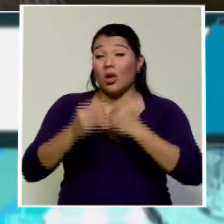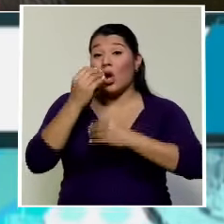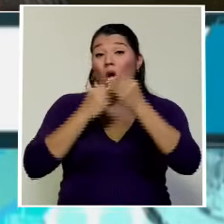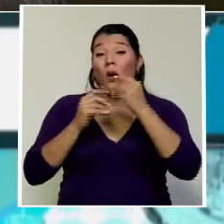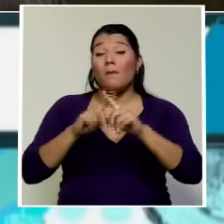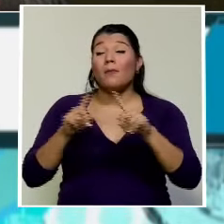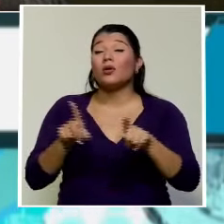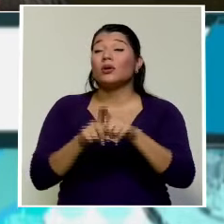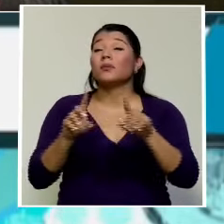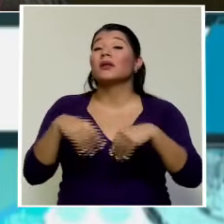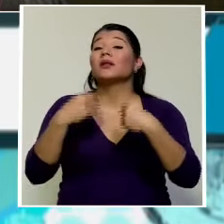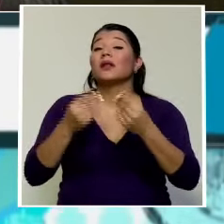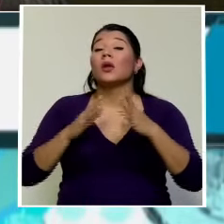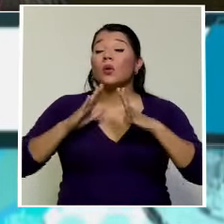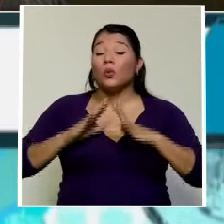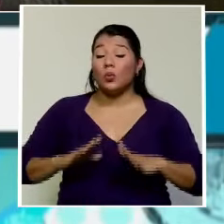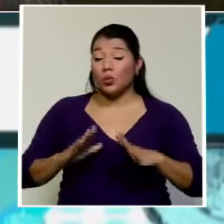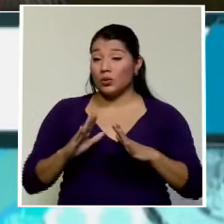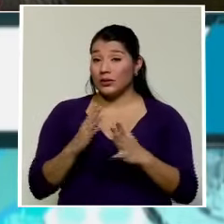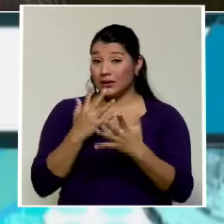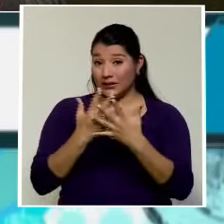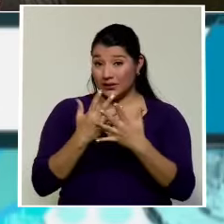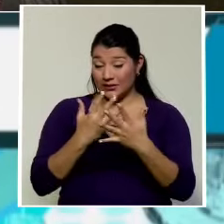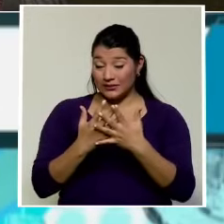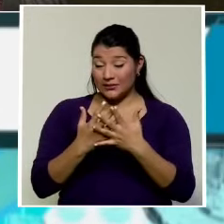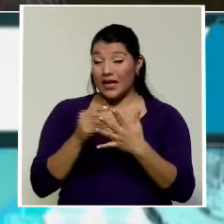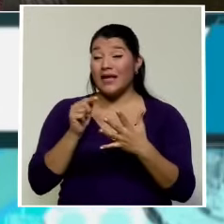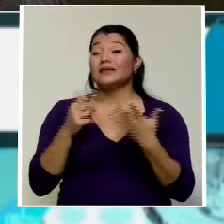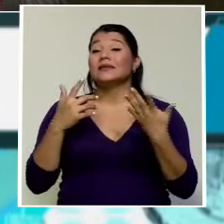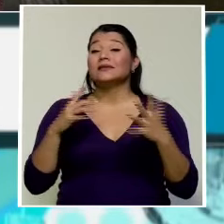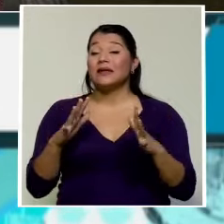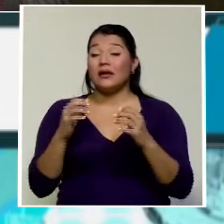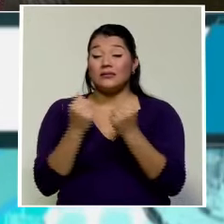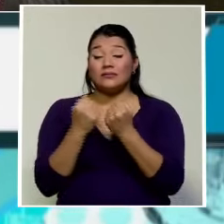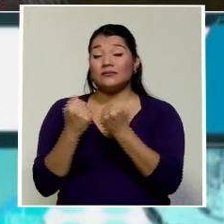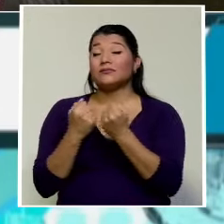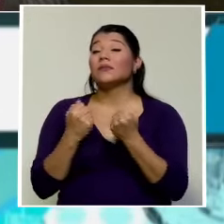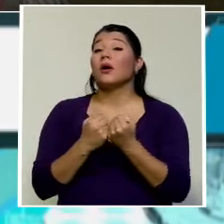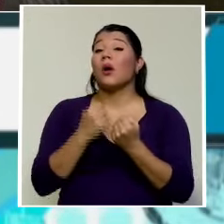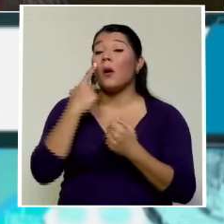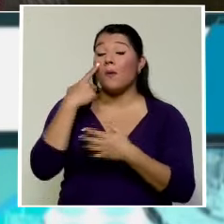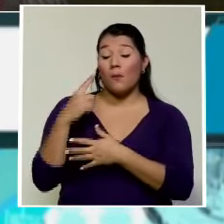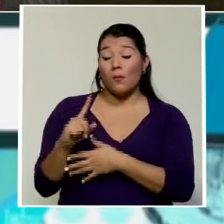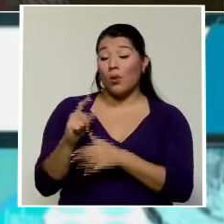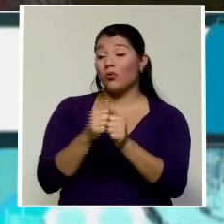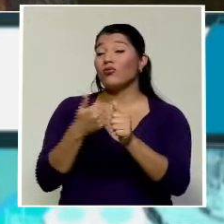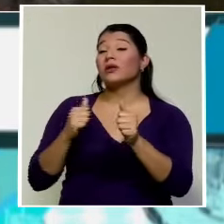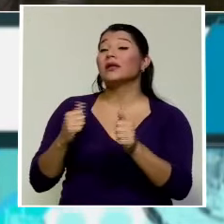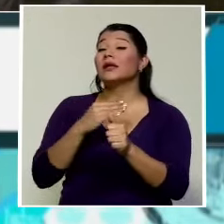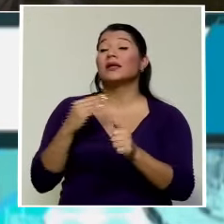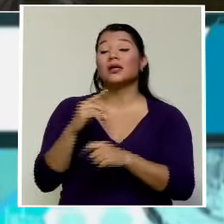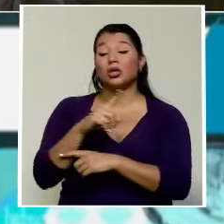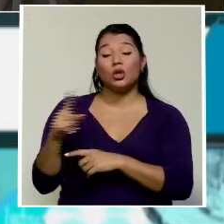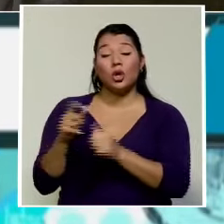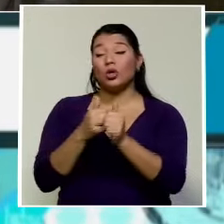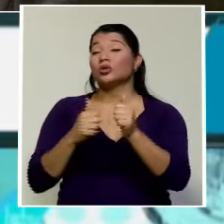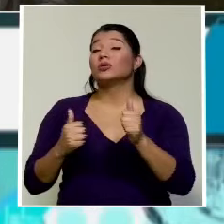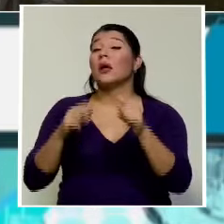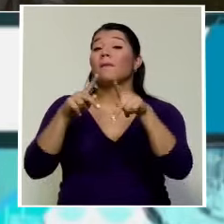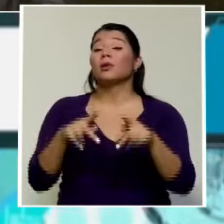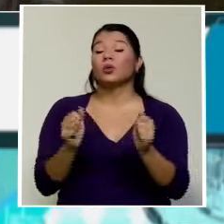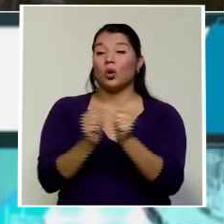también a las celdas judiciales que ya se encontraban colapsadas por el retraso y el no traslado de personas privadas